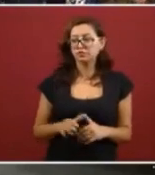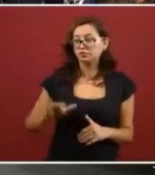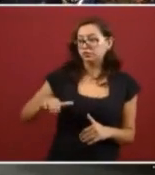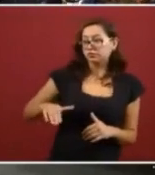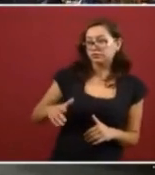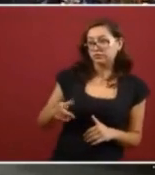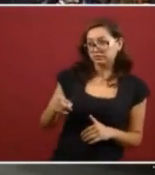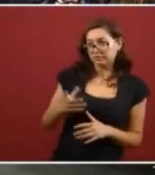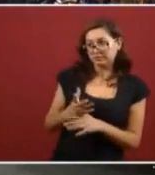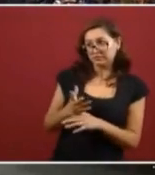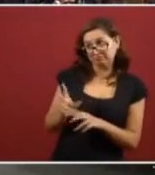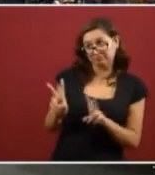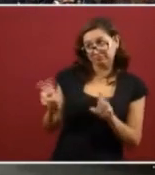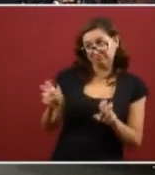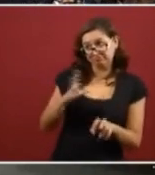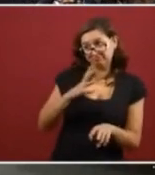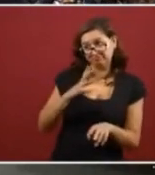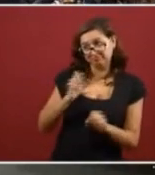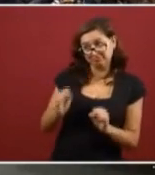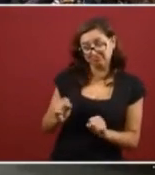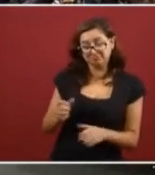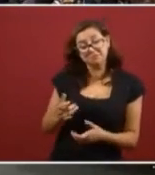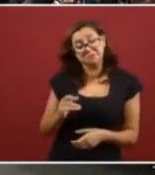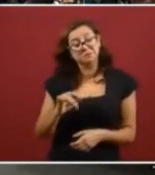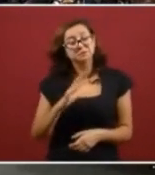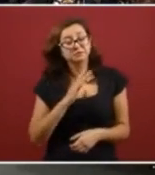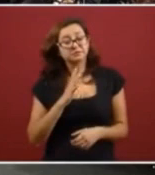temas. Mr. President, as you said, presidente, ayer